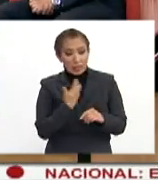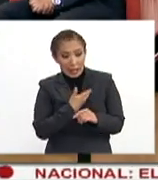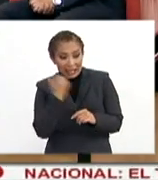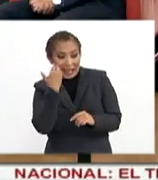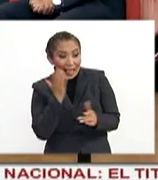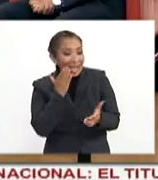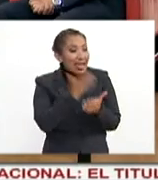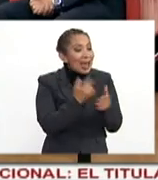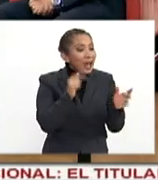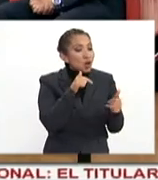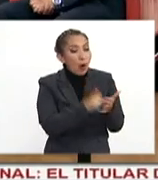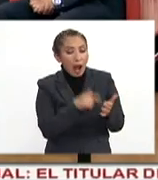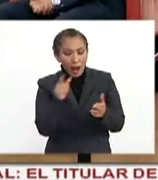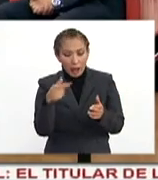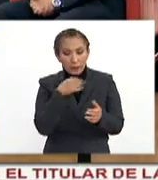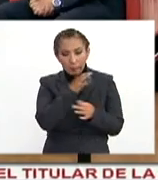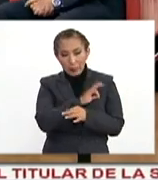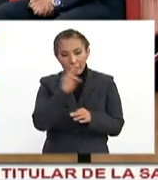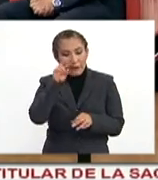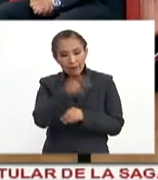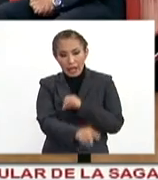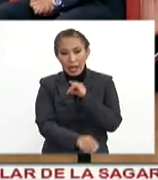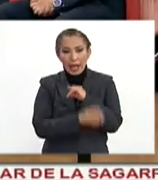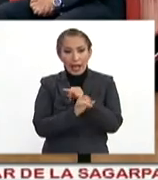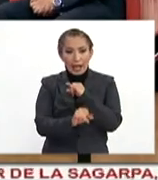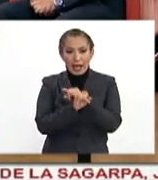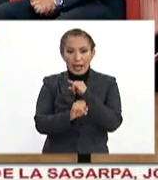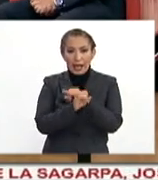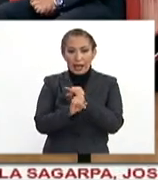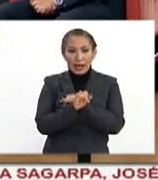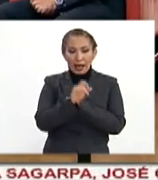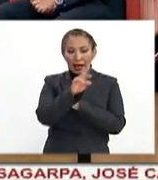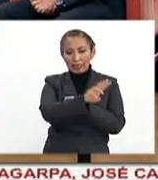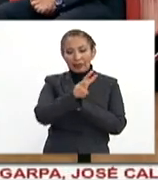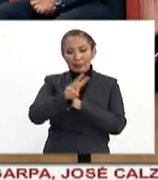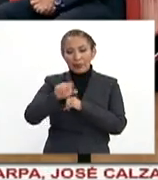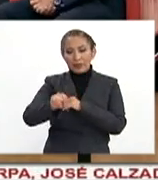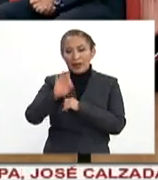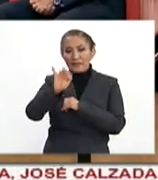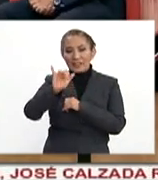sobre este evento, pueden visitar nuestro sitio web que es